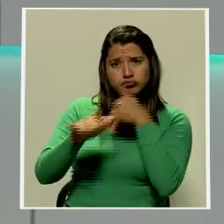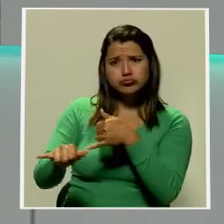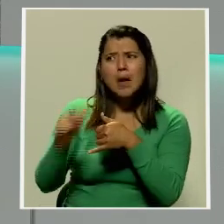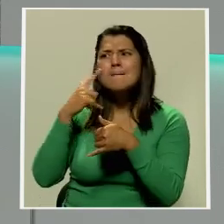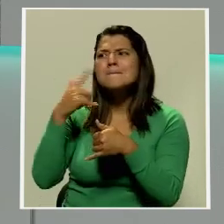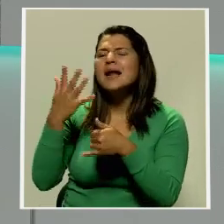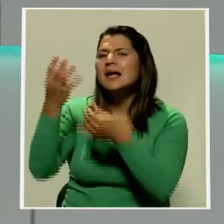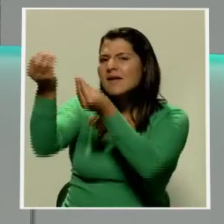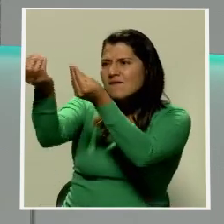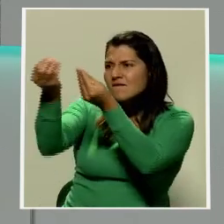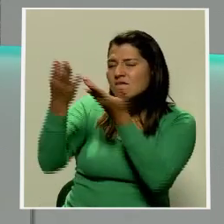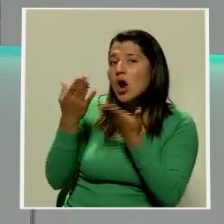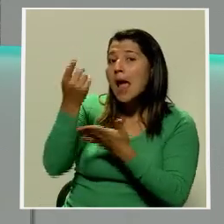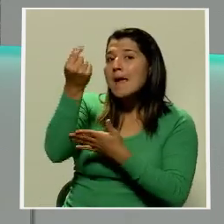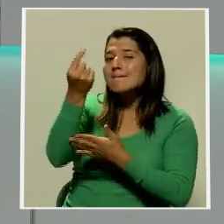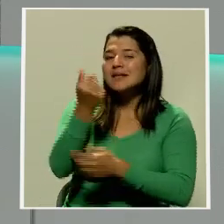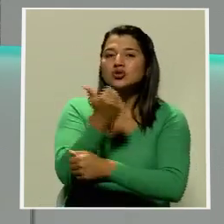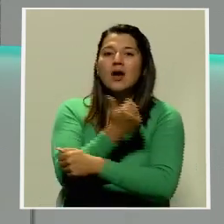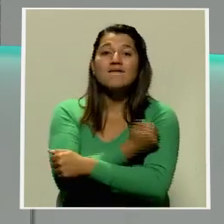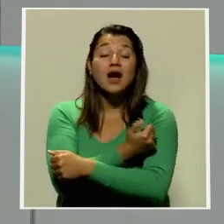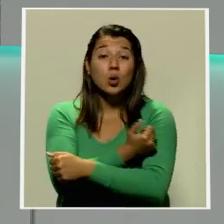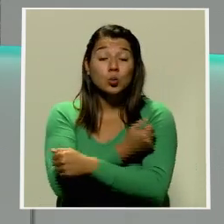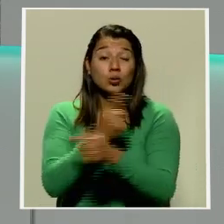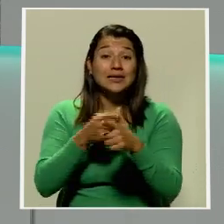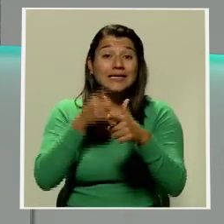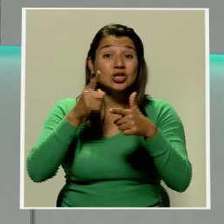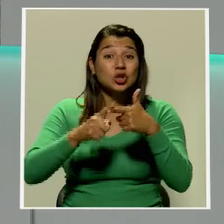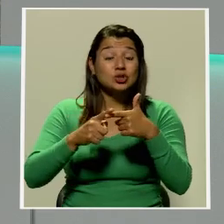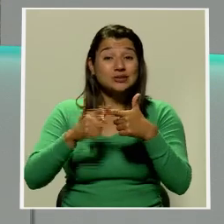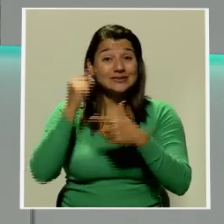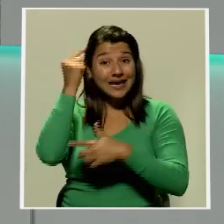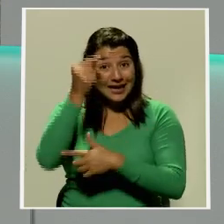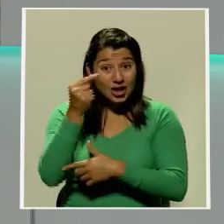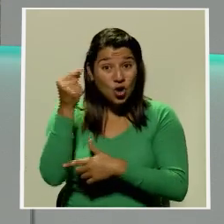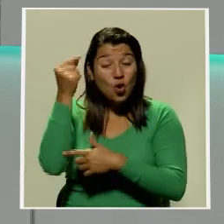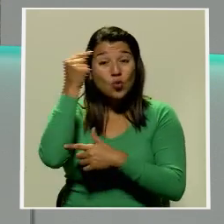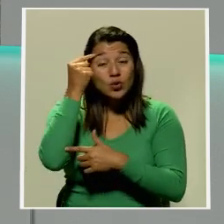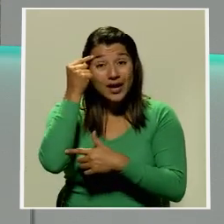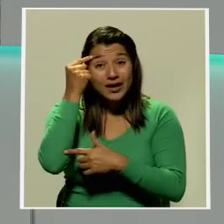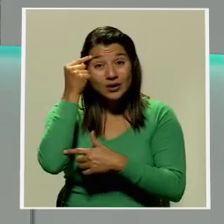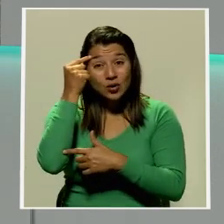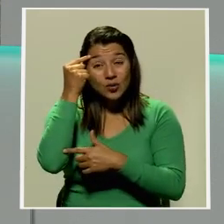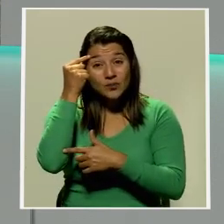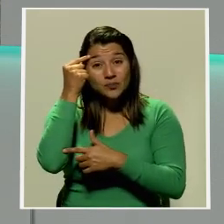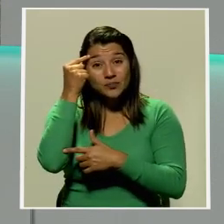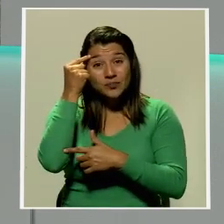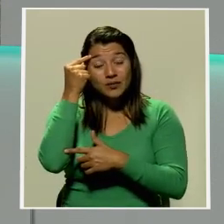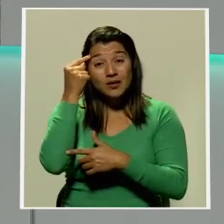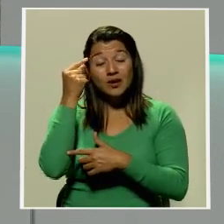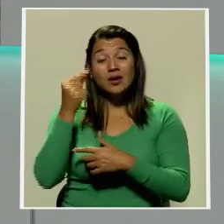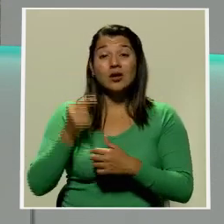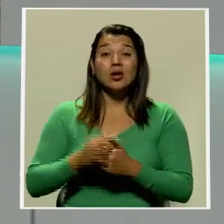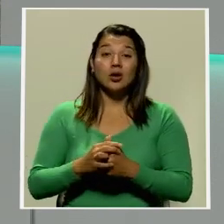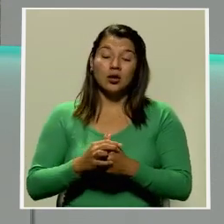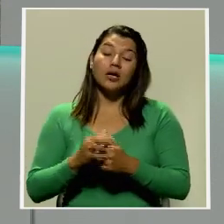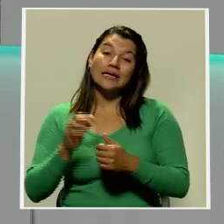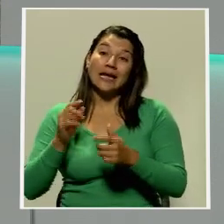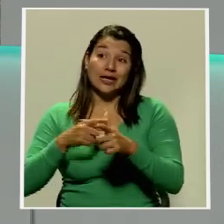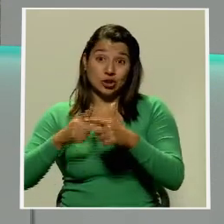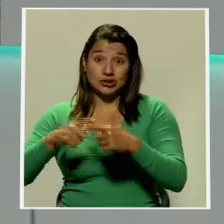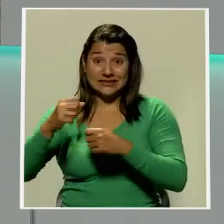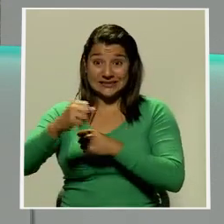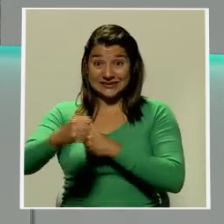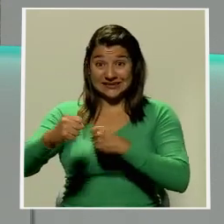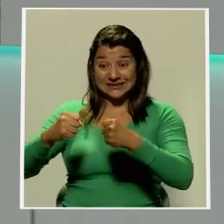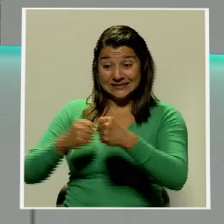el precio de las vacunas, el gobierno debería ser la Sala Constitucional quien tendrá